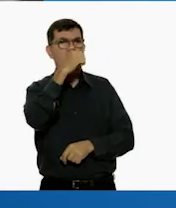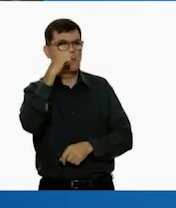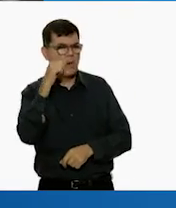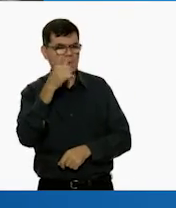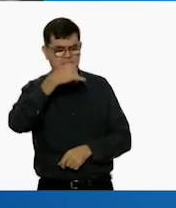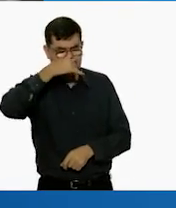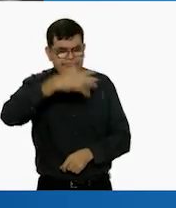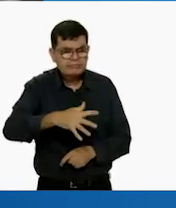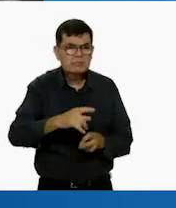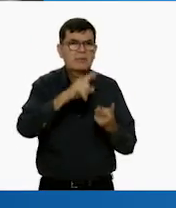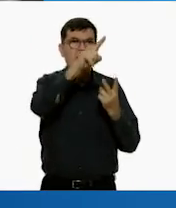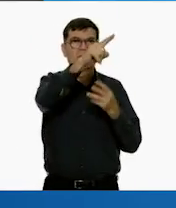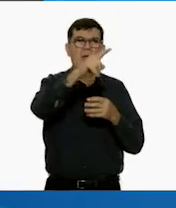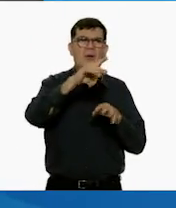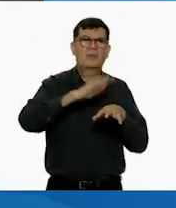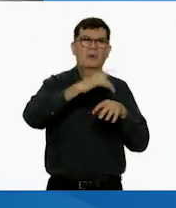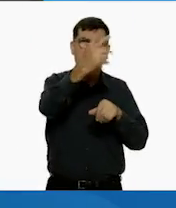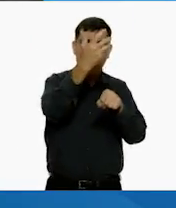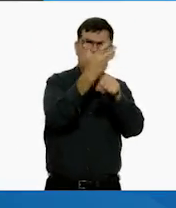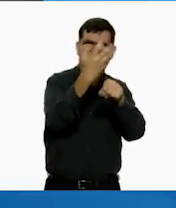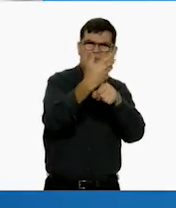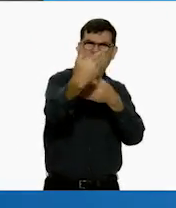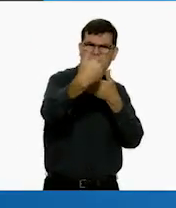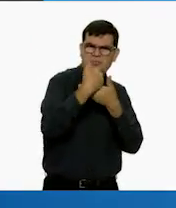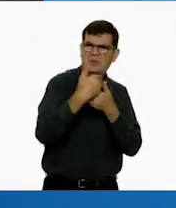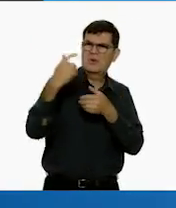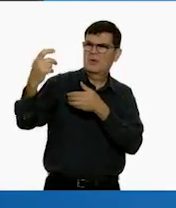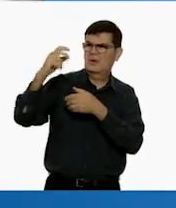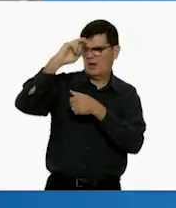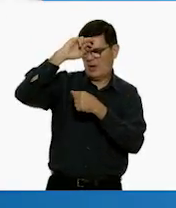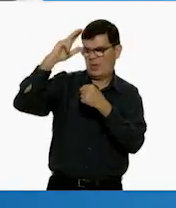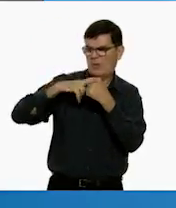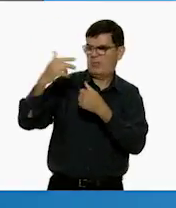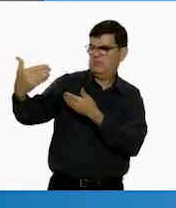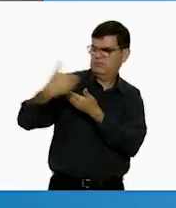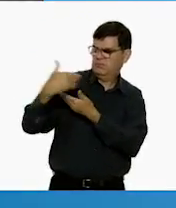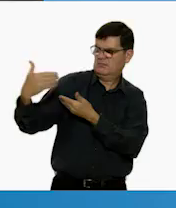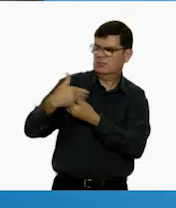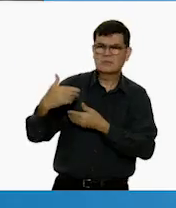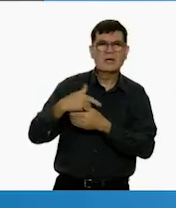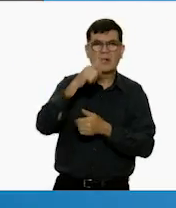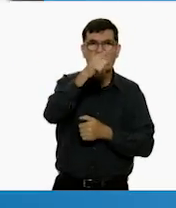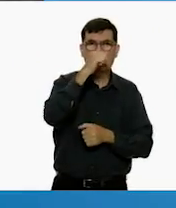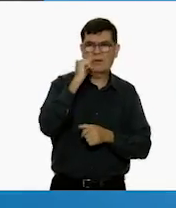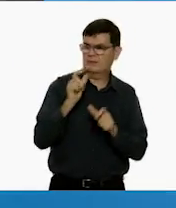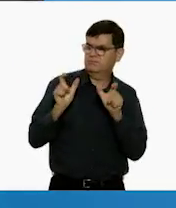imperialismo tanto norteamericano como europeo. Entonces esto